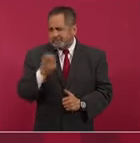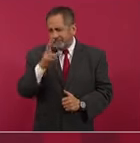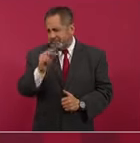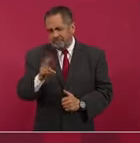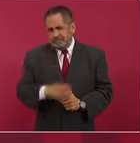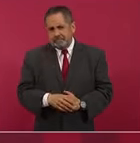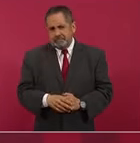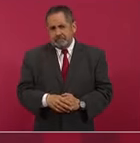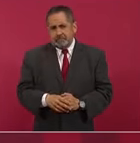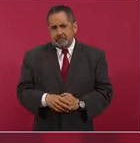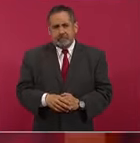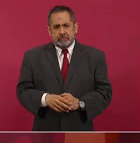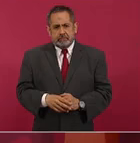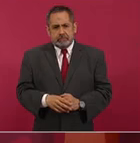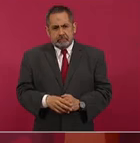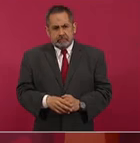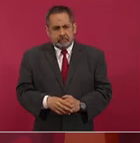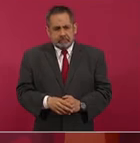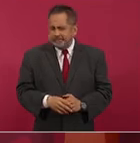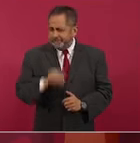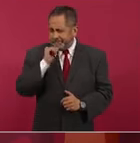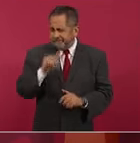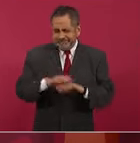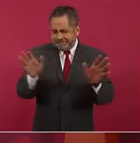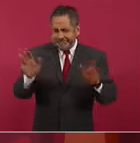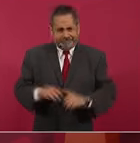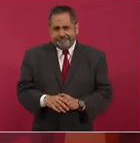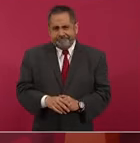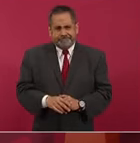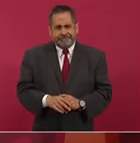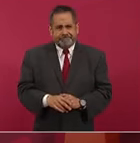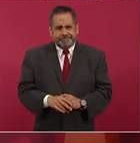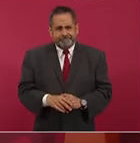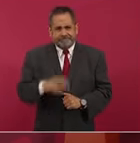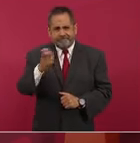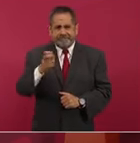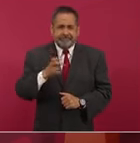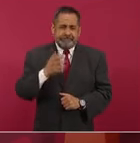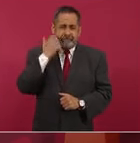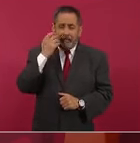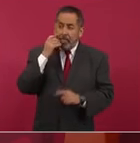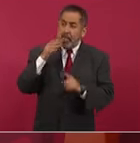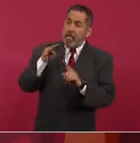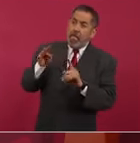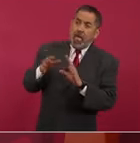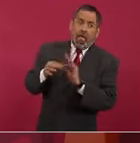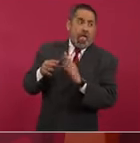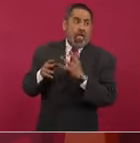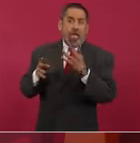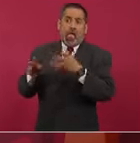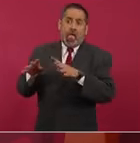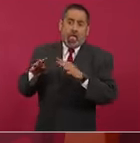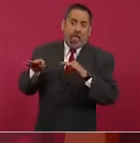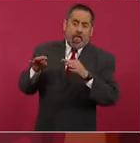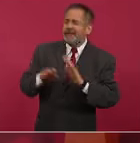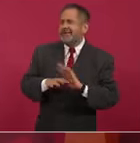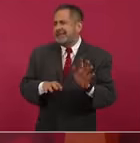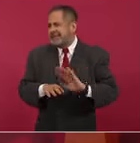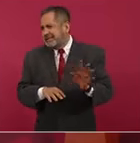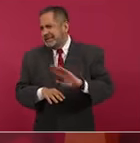no, no, no, no, no, no, no. Nada de esa parafernalia de poder